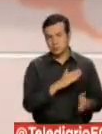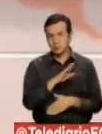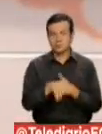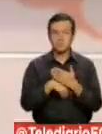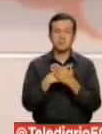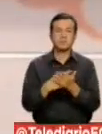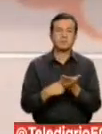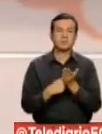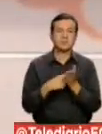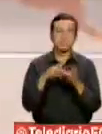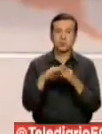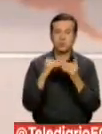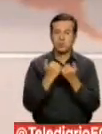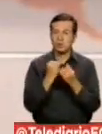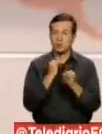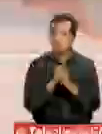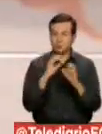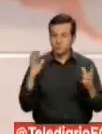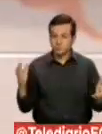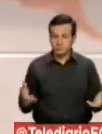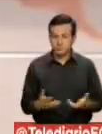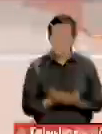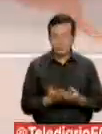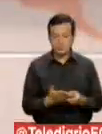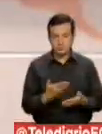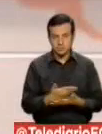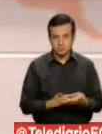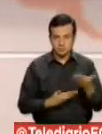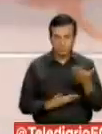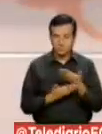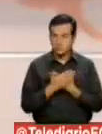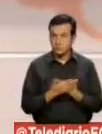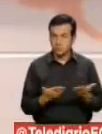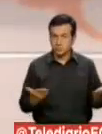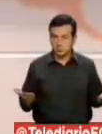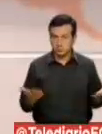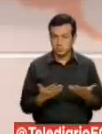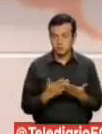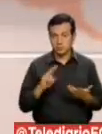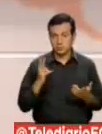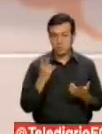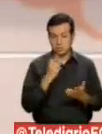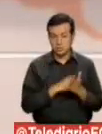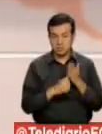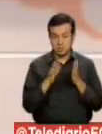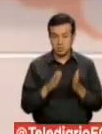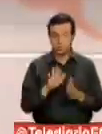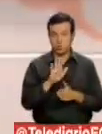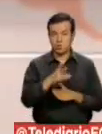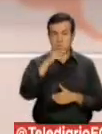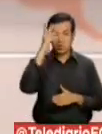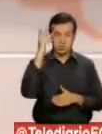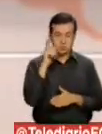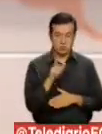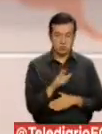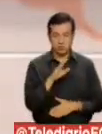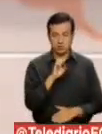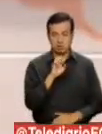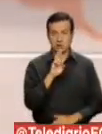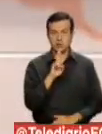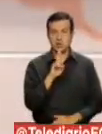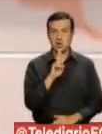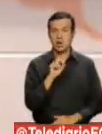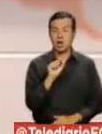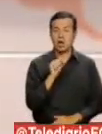reunión del comité interinstitucional y justamente el viceministro de aquel entonces, el doctor César Augusto